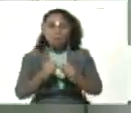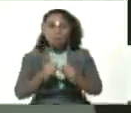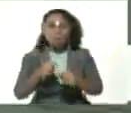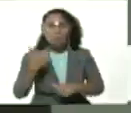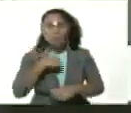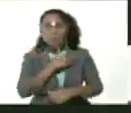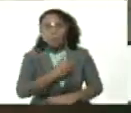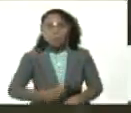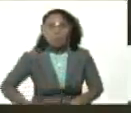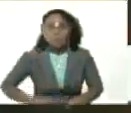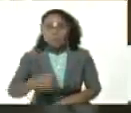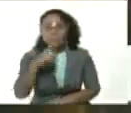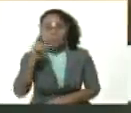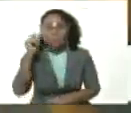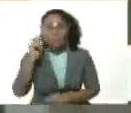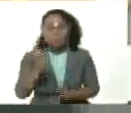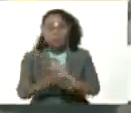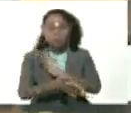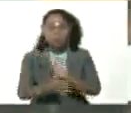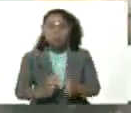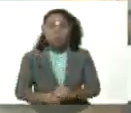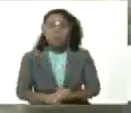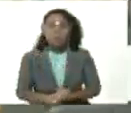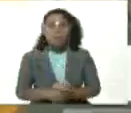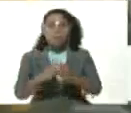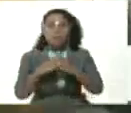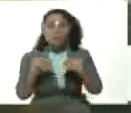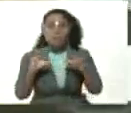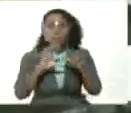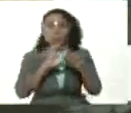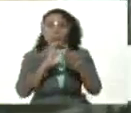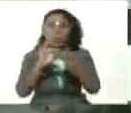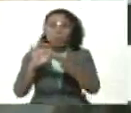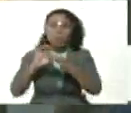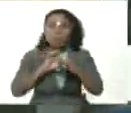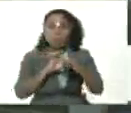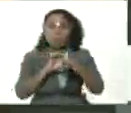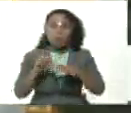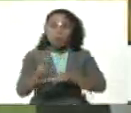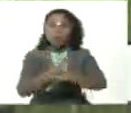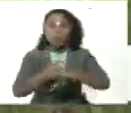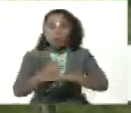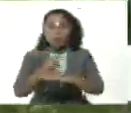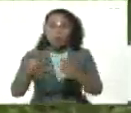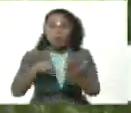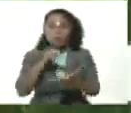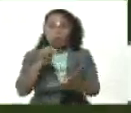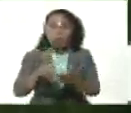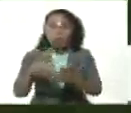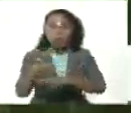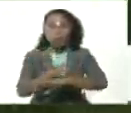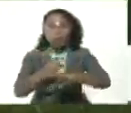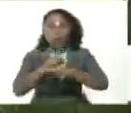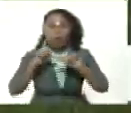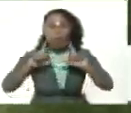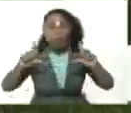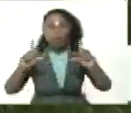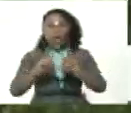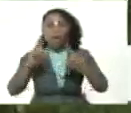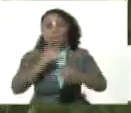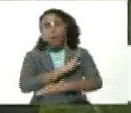nuestro comandante presidente Nicolás Maduro Moros, todos articulados, gobierno nacional, gobierno local, poder popular,